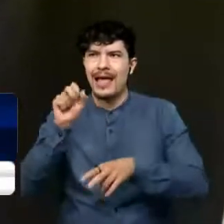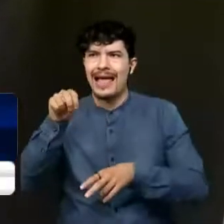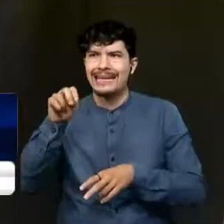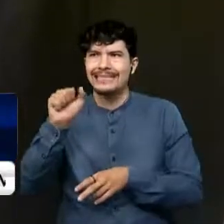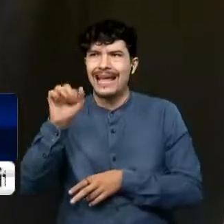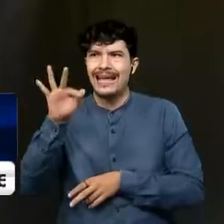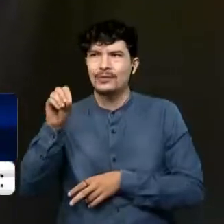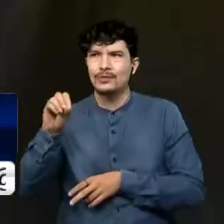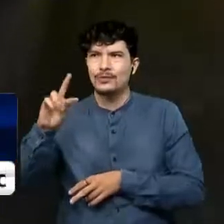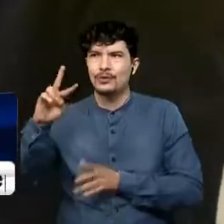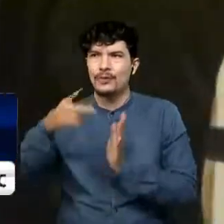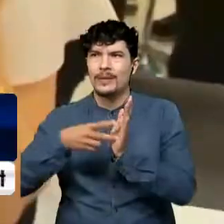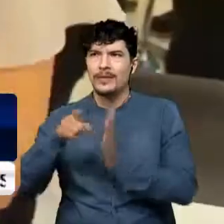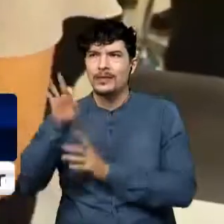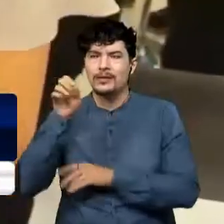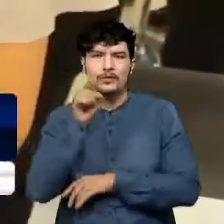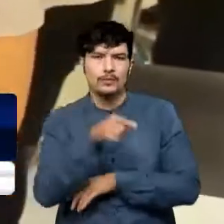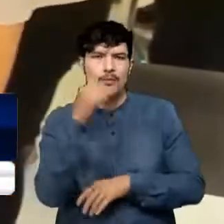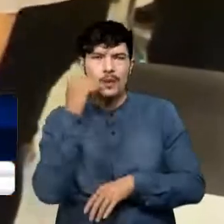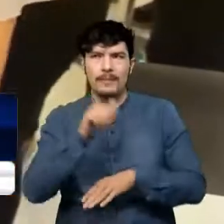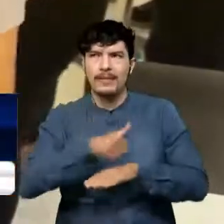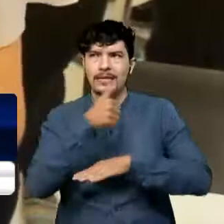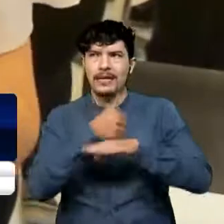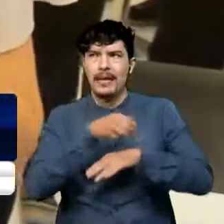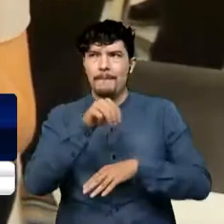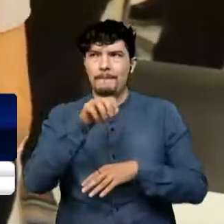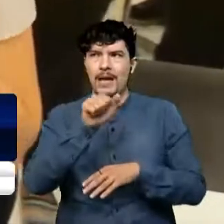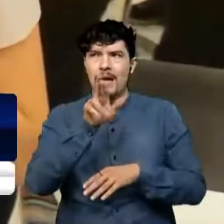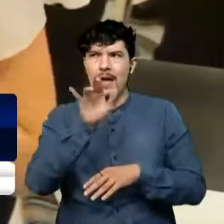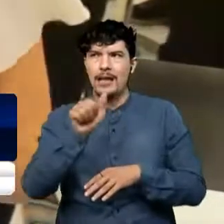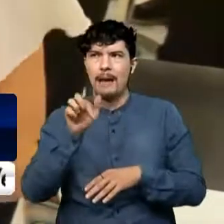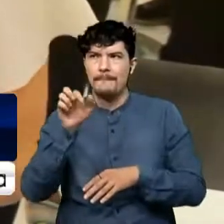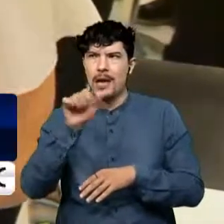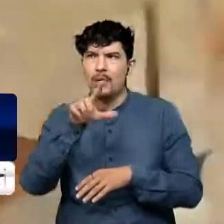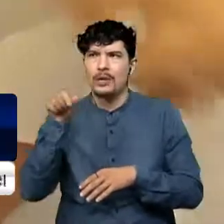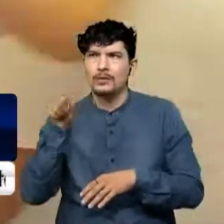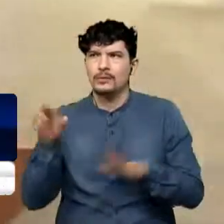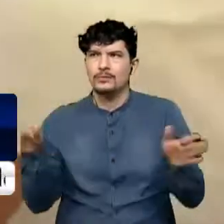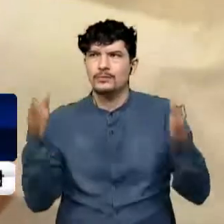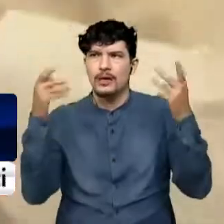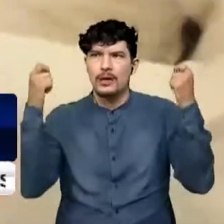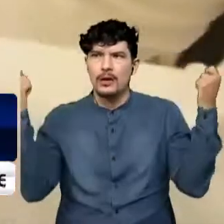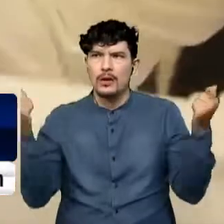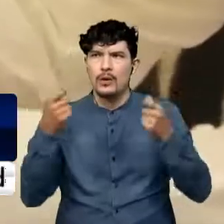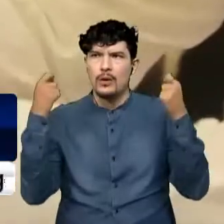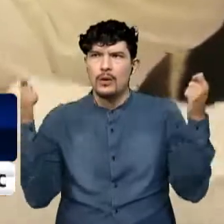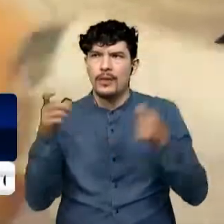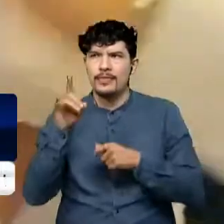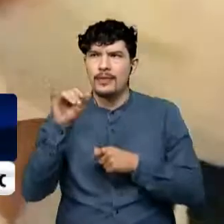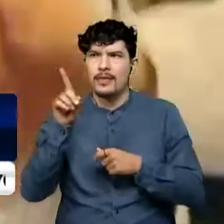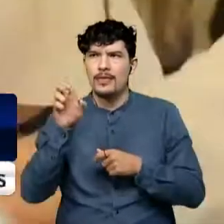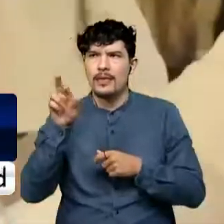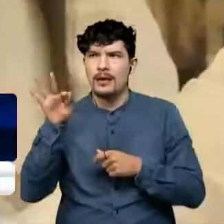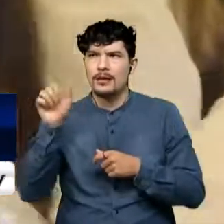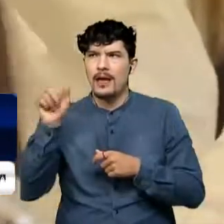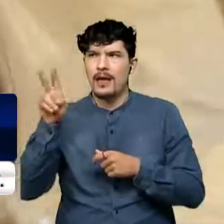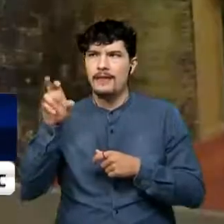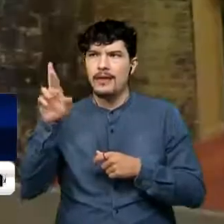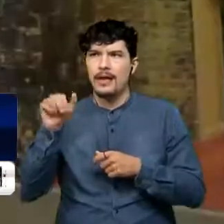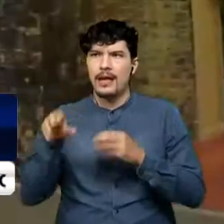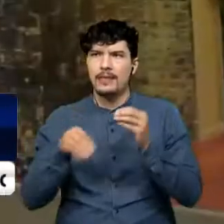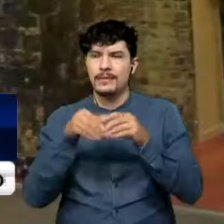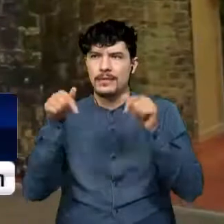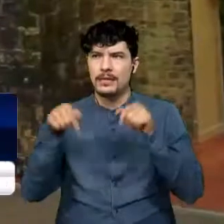2018 para su presidenta maría paula cortés calle el impulso y la proactividad que el gobernador divierta haber amado le ha inyectado al